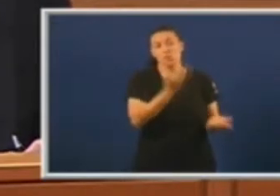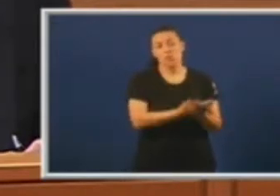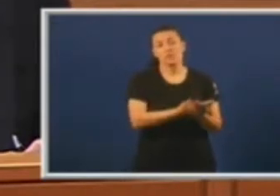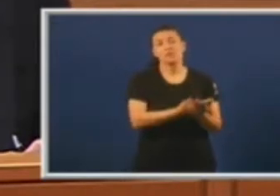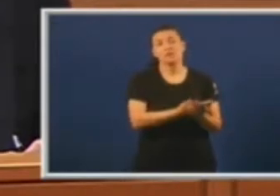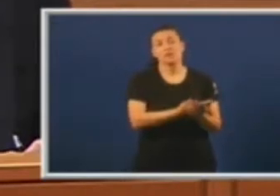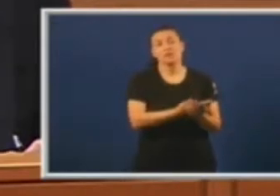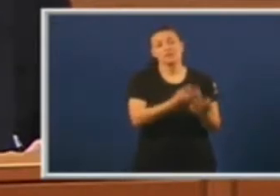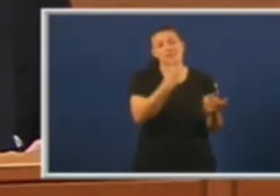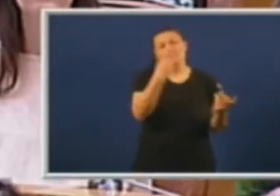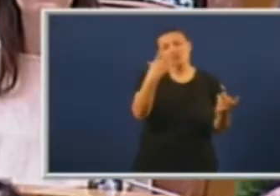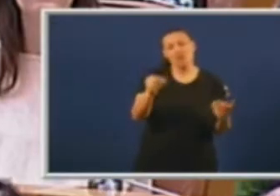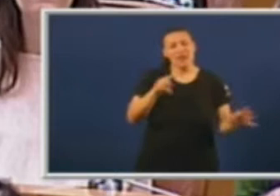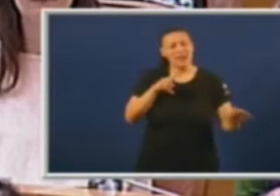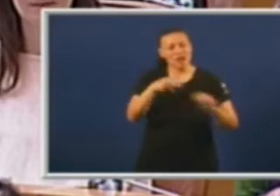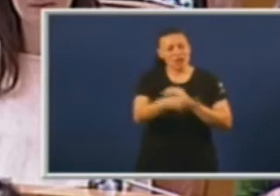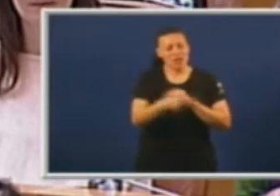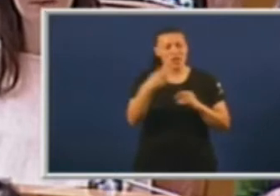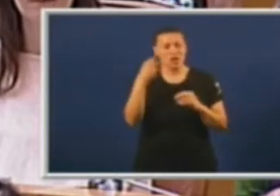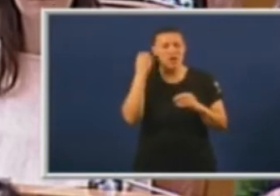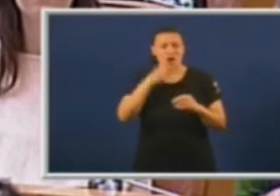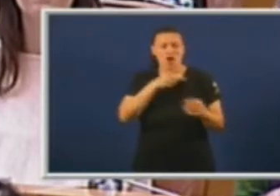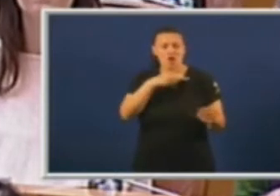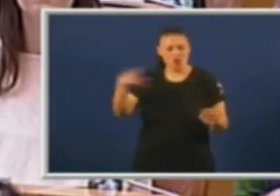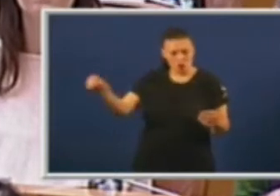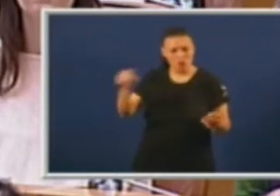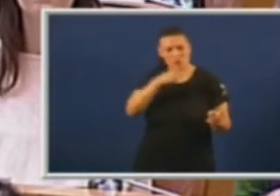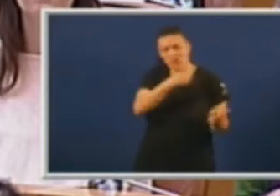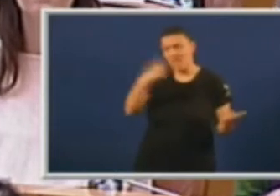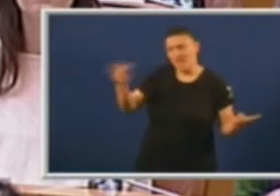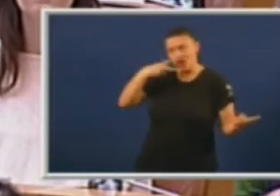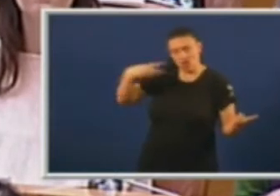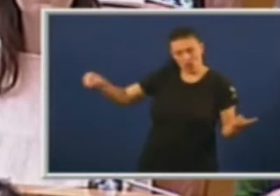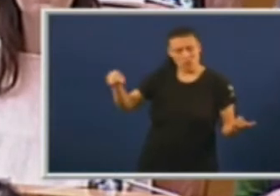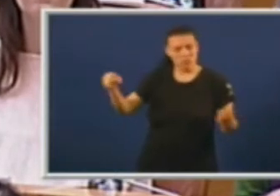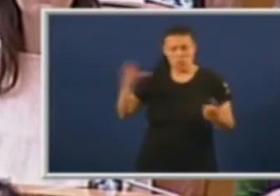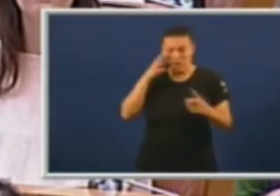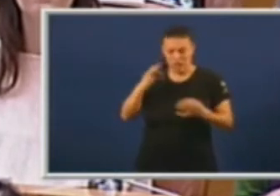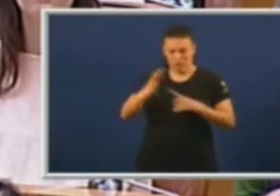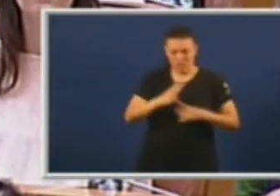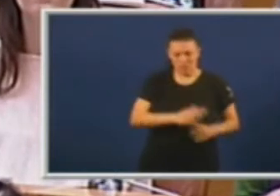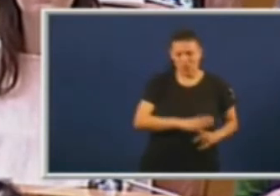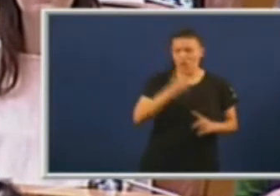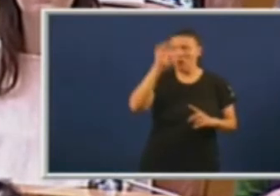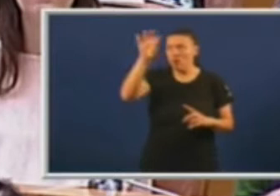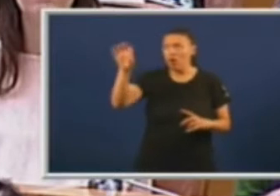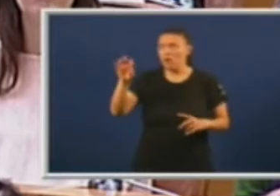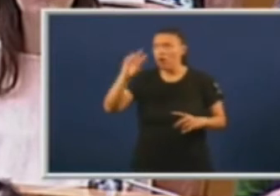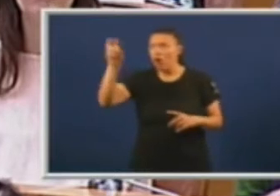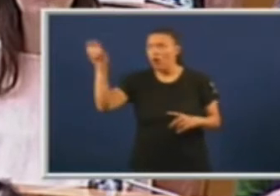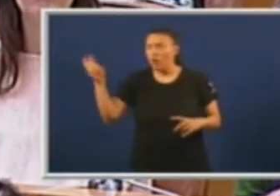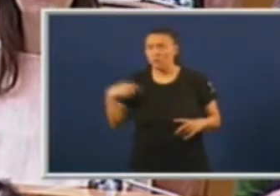digamos non ao recortazo do señor Rajoy, que nos discrimina mentres noutros territorios teñen chuvia de